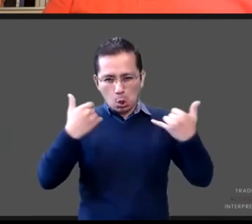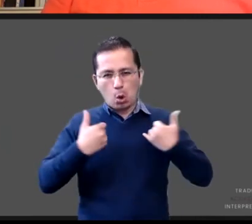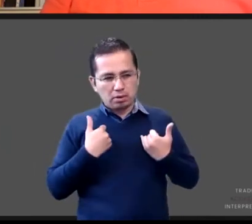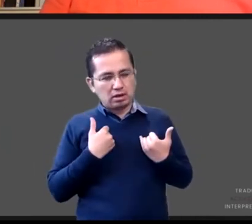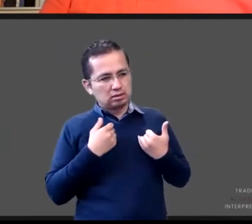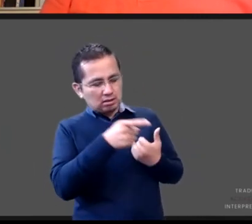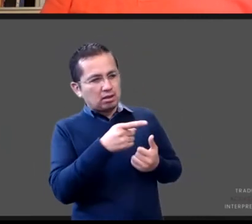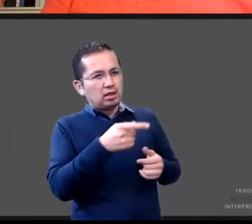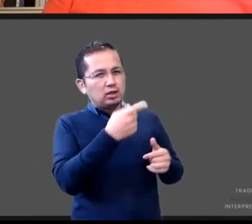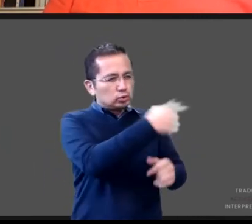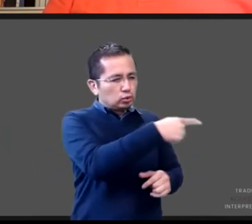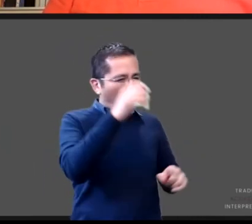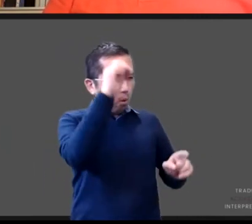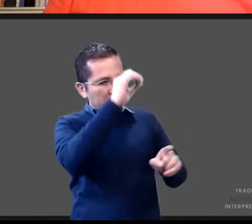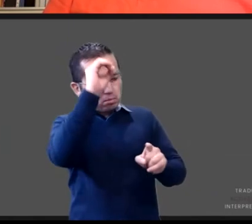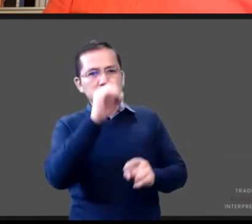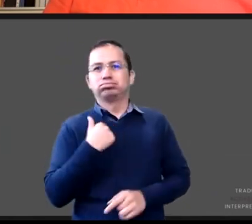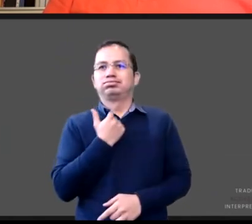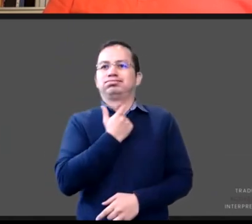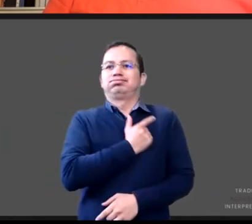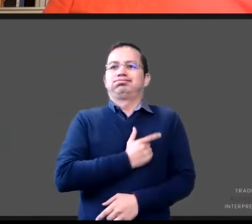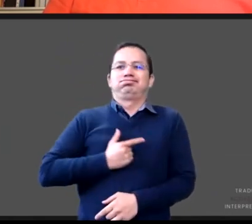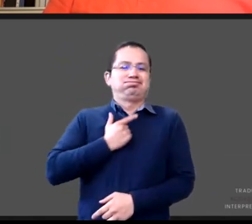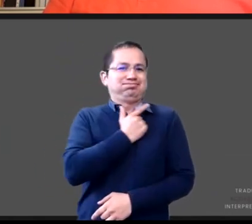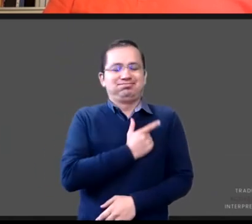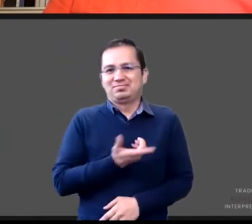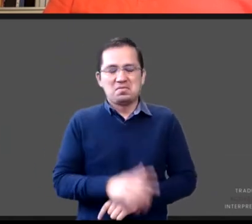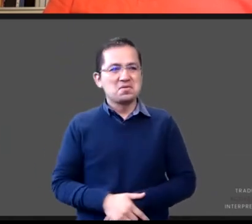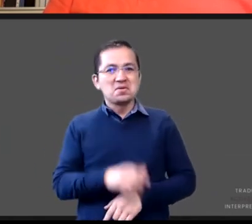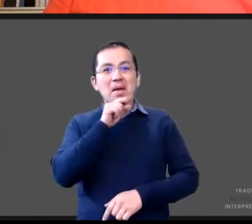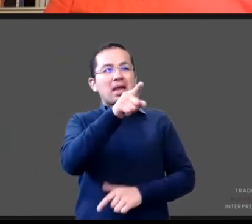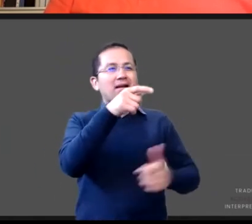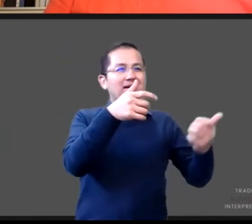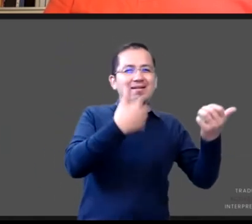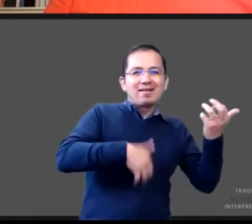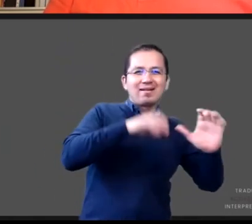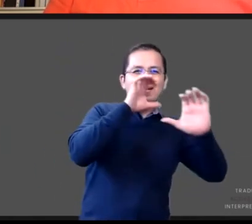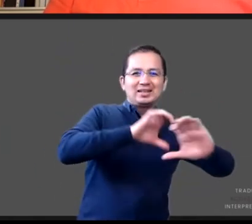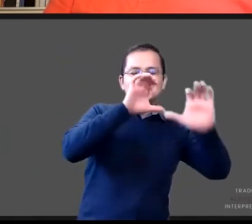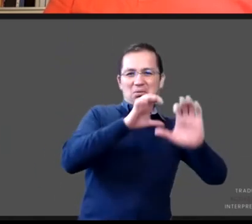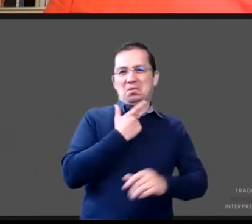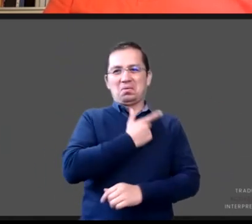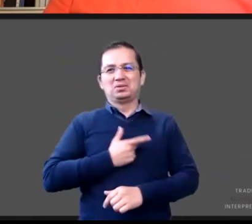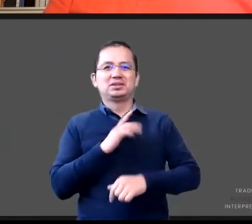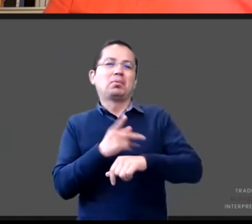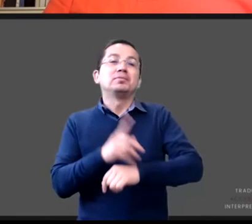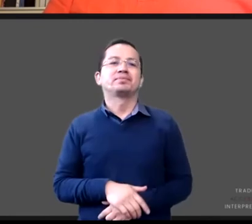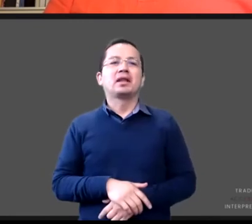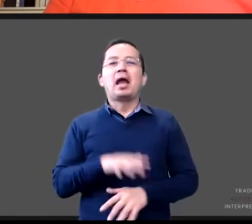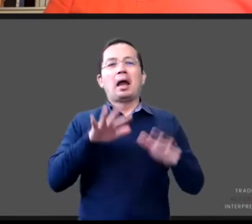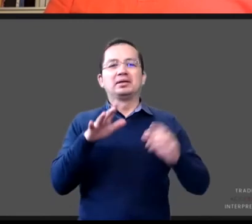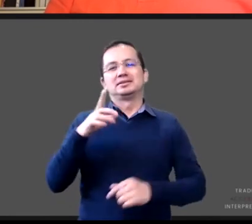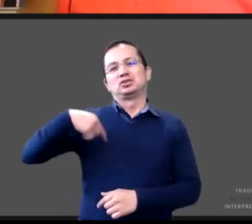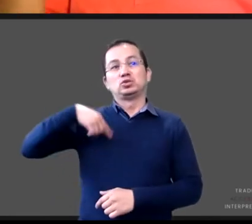canción. Creo que en nuestro mundo muy adultocéntrico, pues como que consideramos que el juego es cosa de niños, ¿no? Pero no solo es cosa de